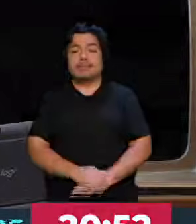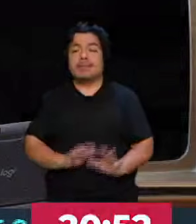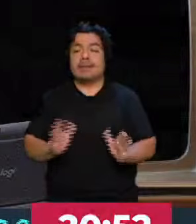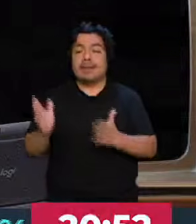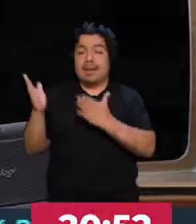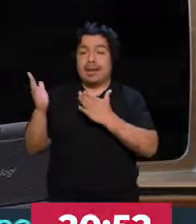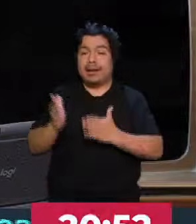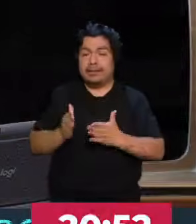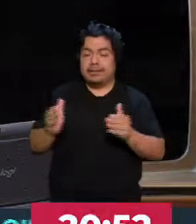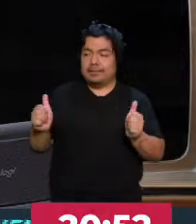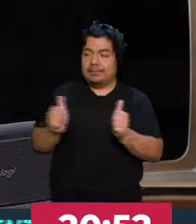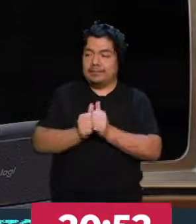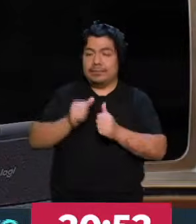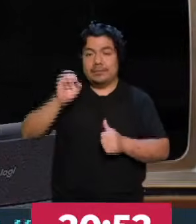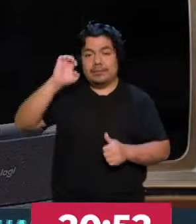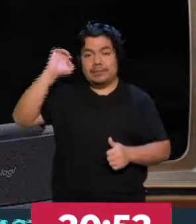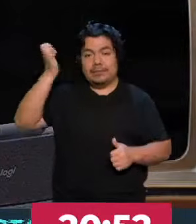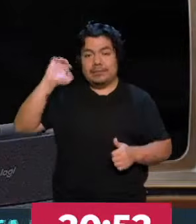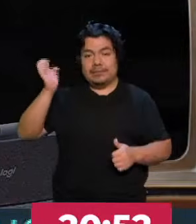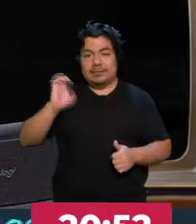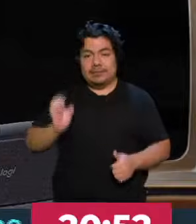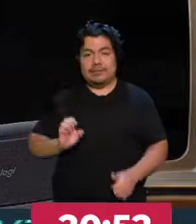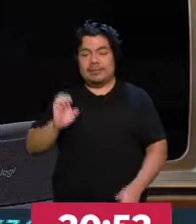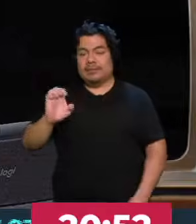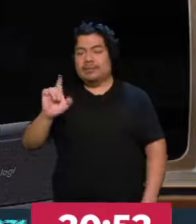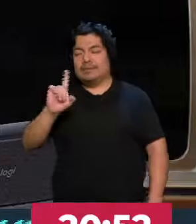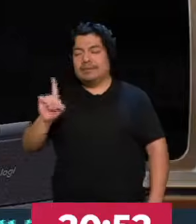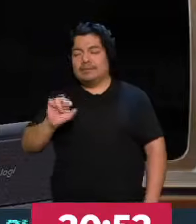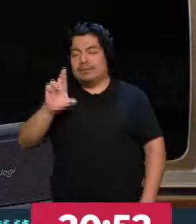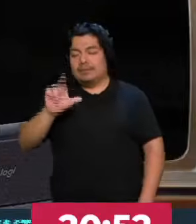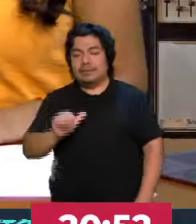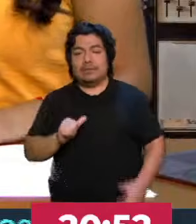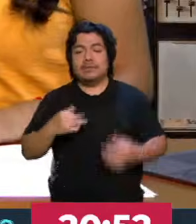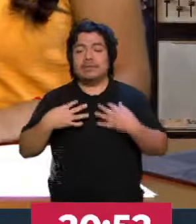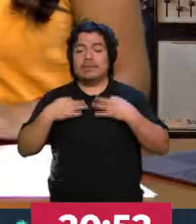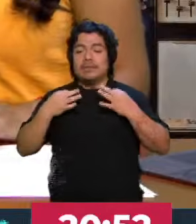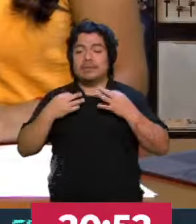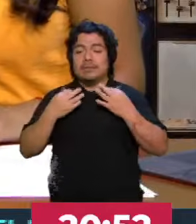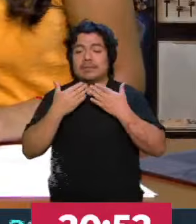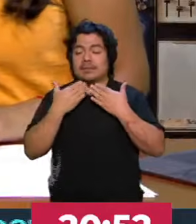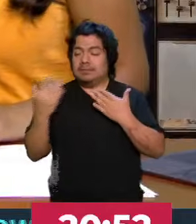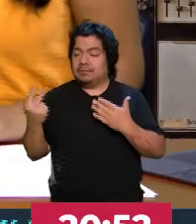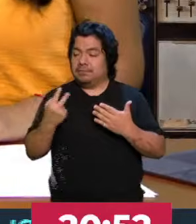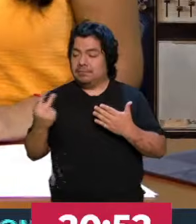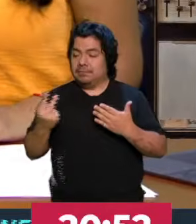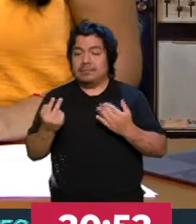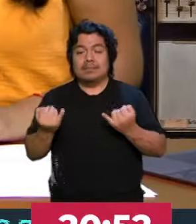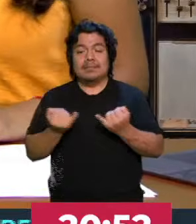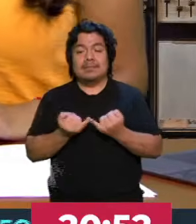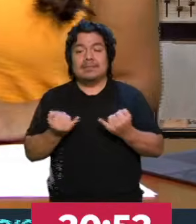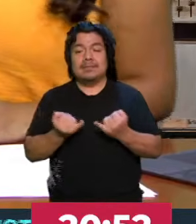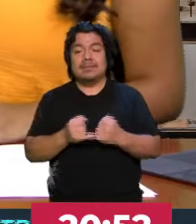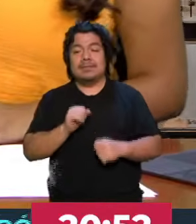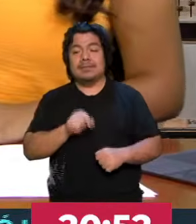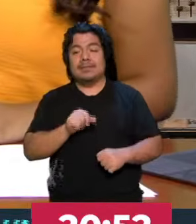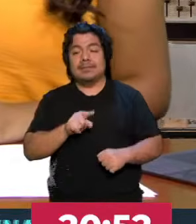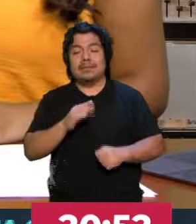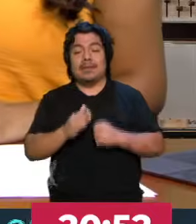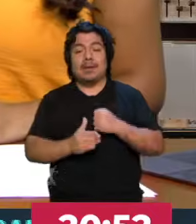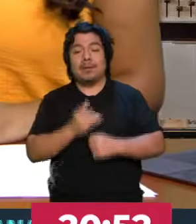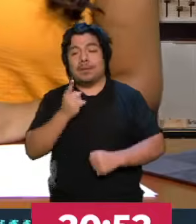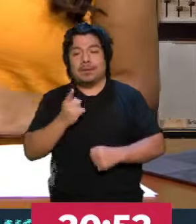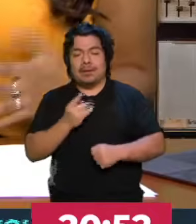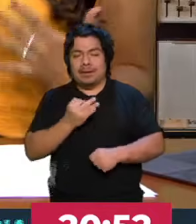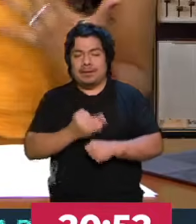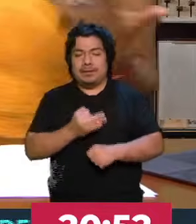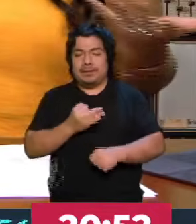Ya está aquí con nosotras y nosotros Ezra Alcázar y hoy venimos uniformados, Ezra. ¿Qué pasó? Muy uniformados porque estamos en esa